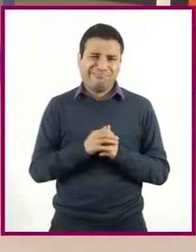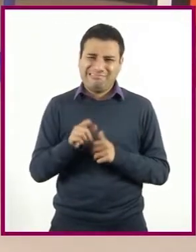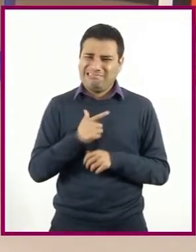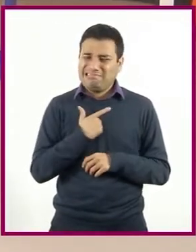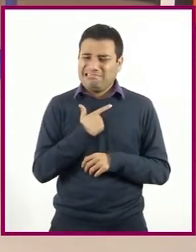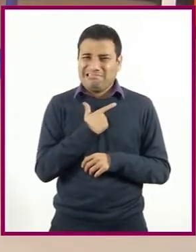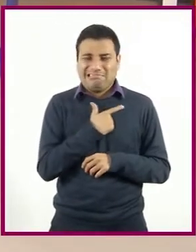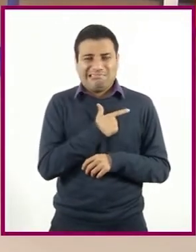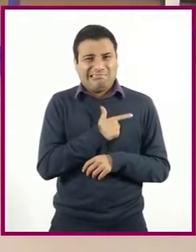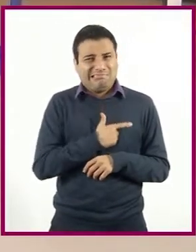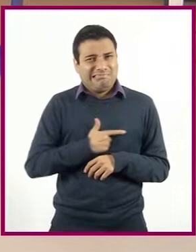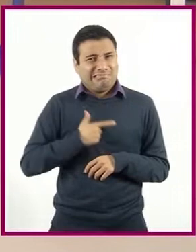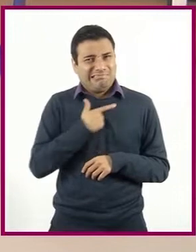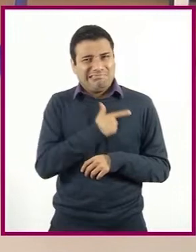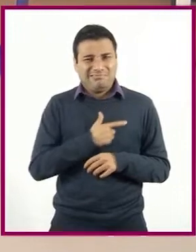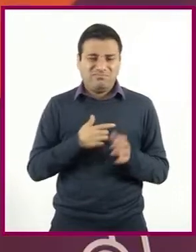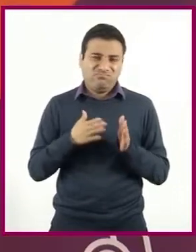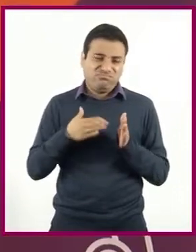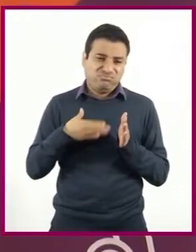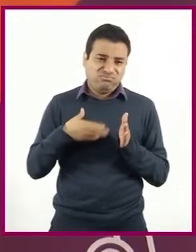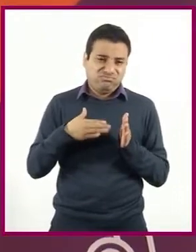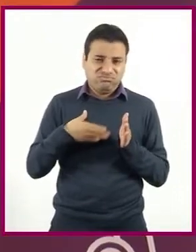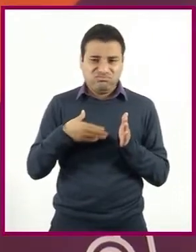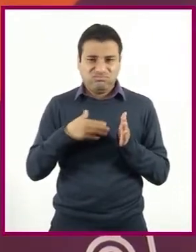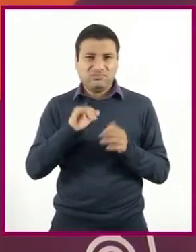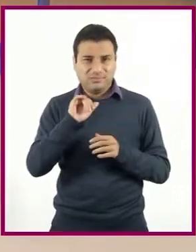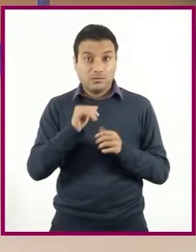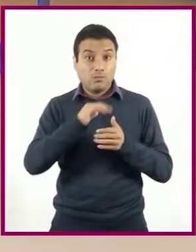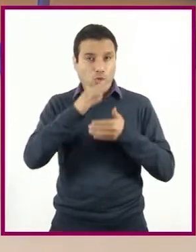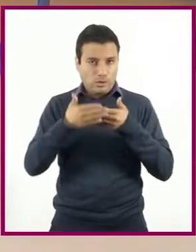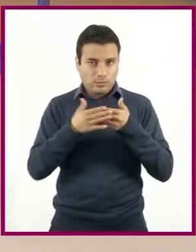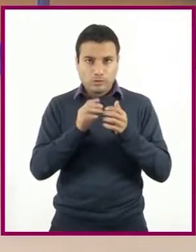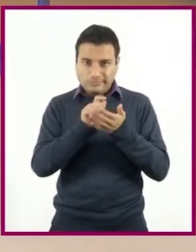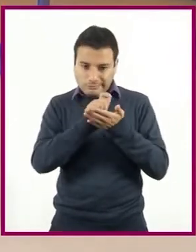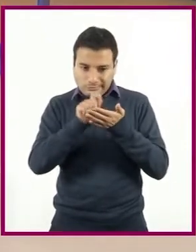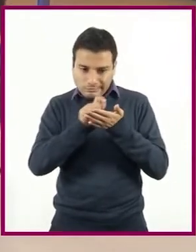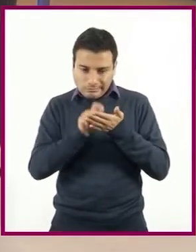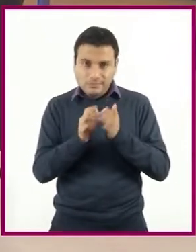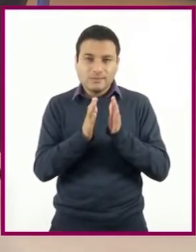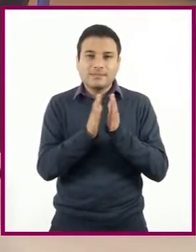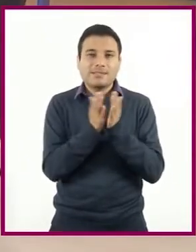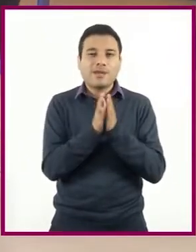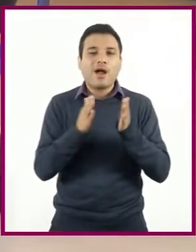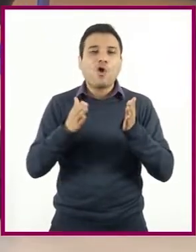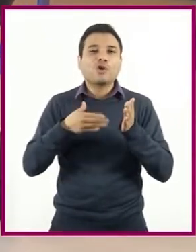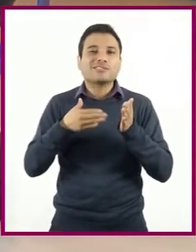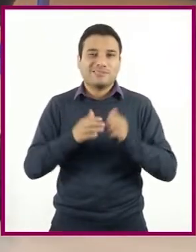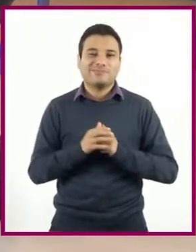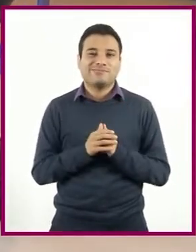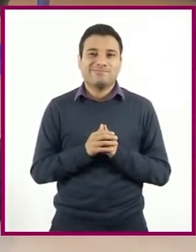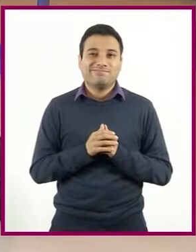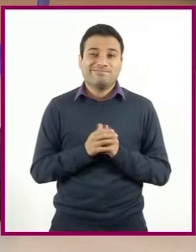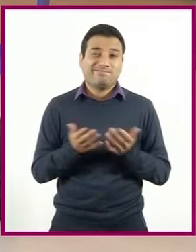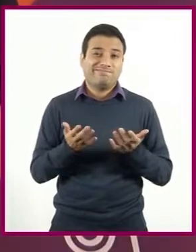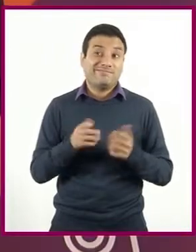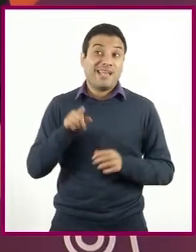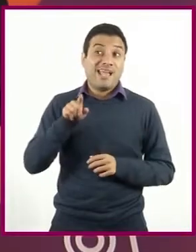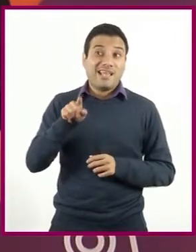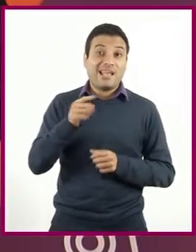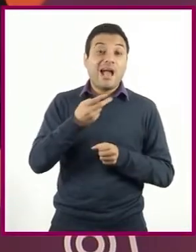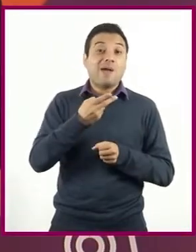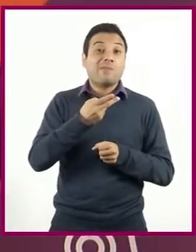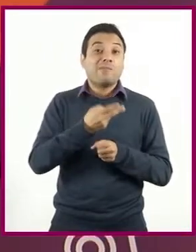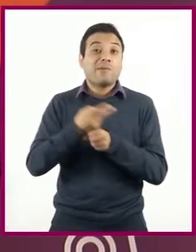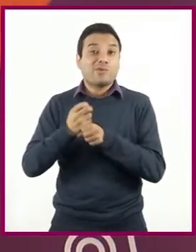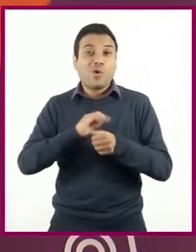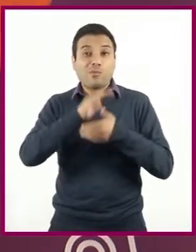encanta. Es más, hasta estamos preparando un recetario. con decirle que hasta me invitó a que